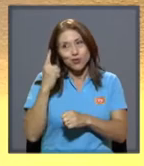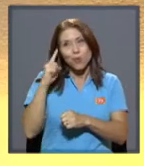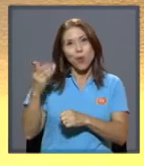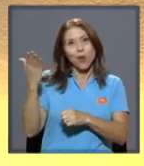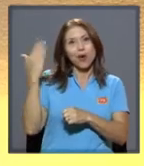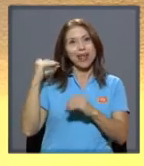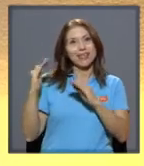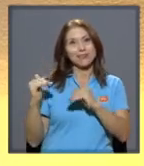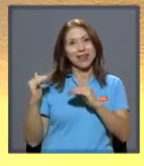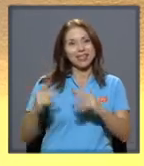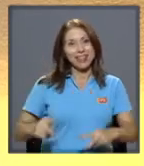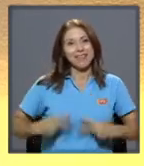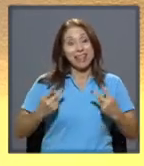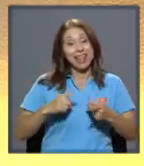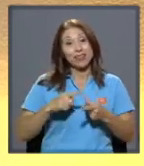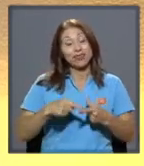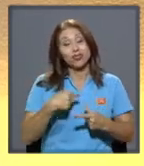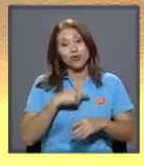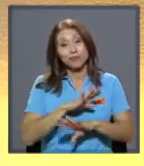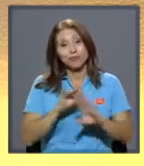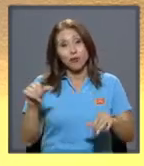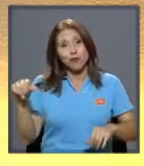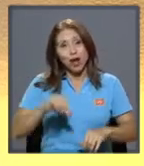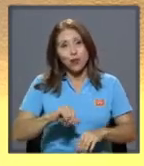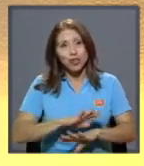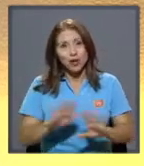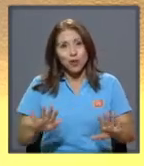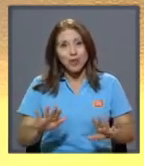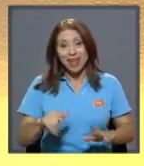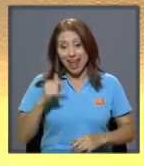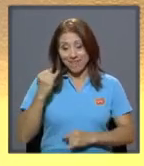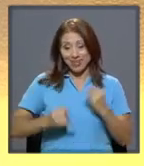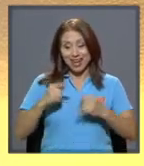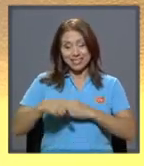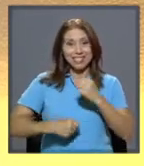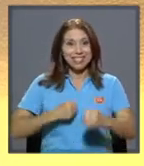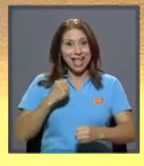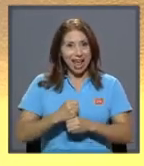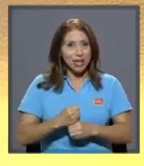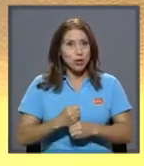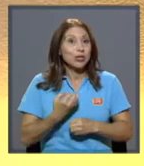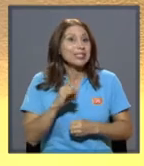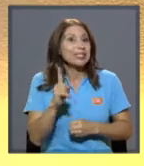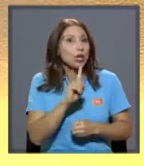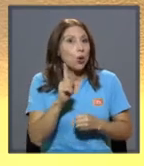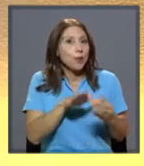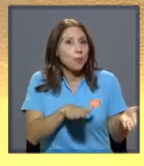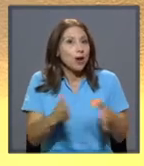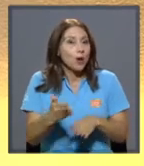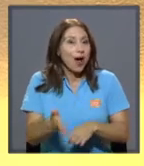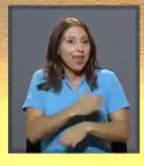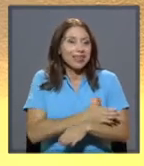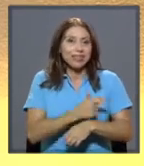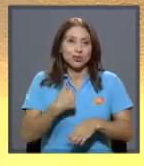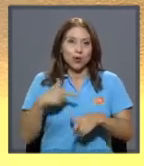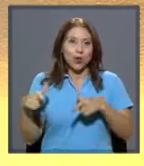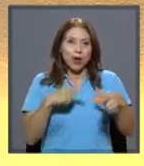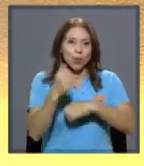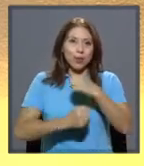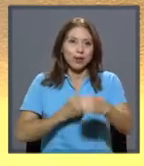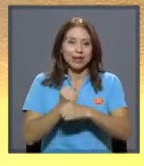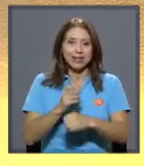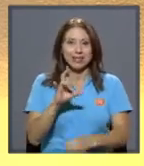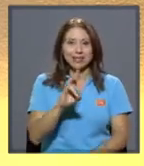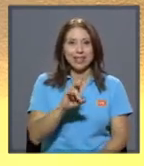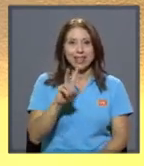soy un fraude enorme. Yo a finales de este año cumpliré, si no me muero antes, 72 años. De manera